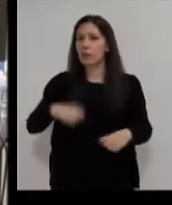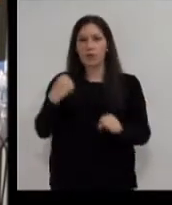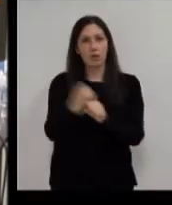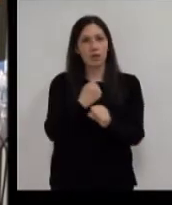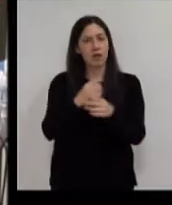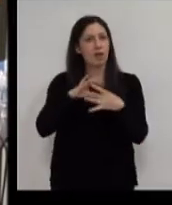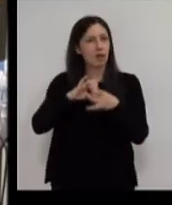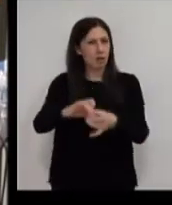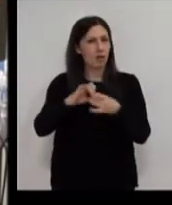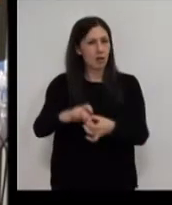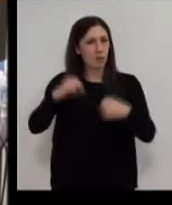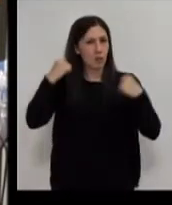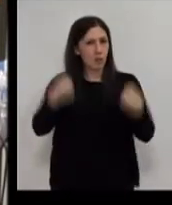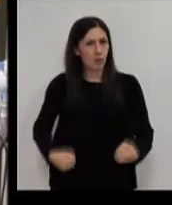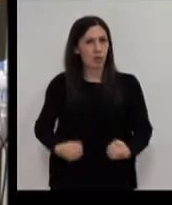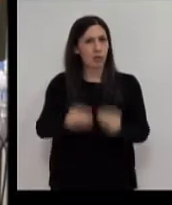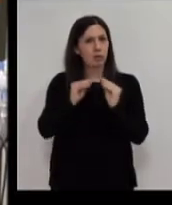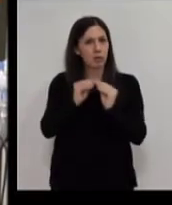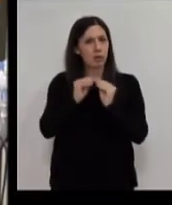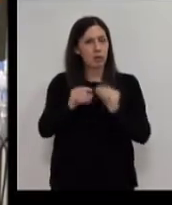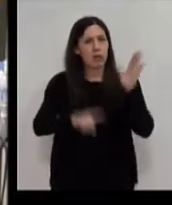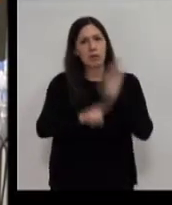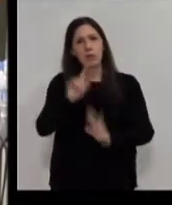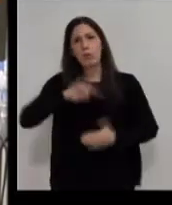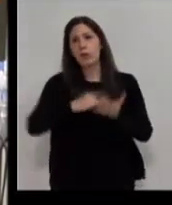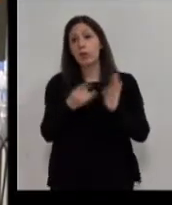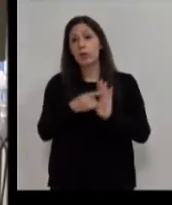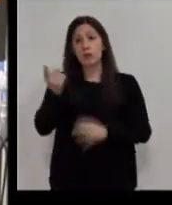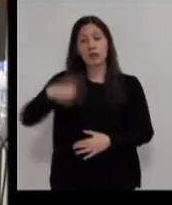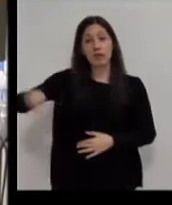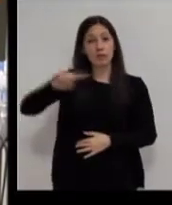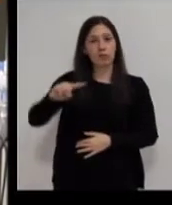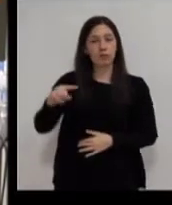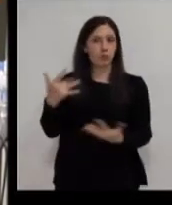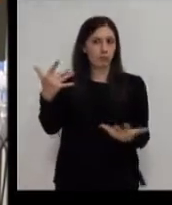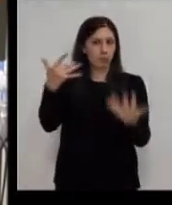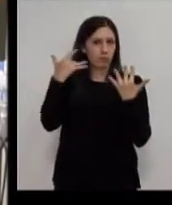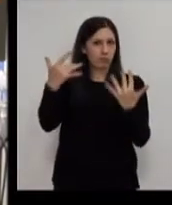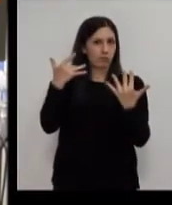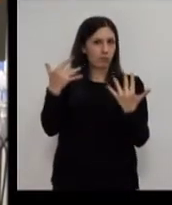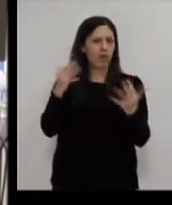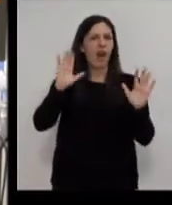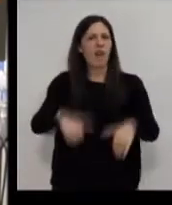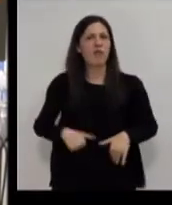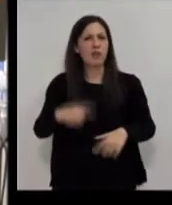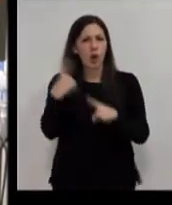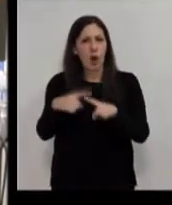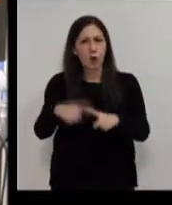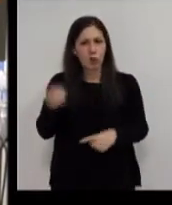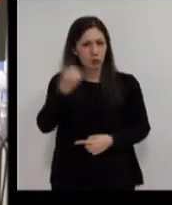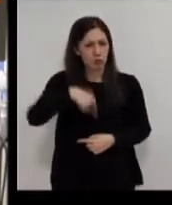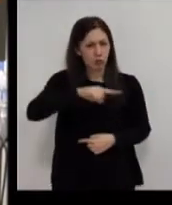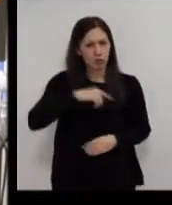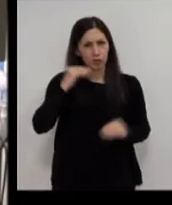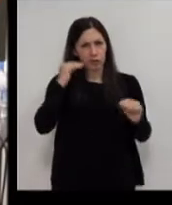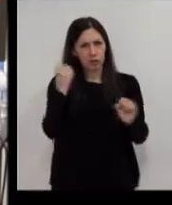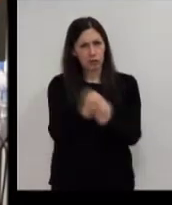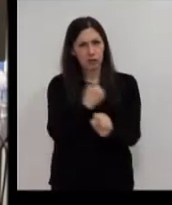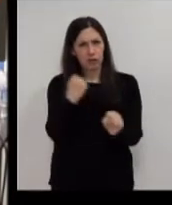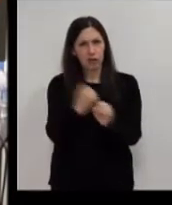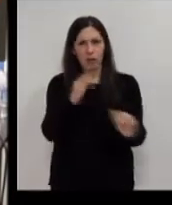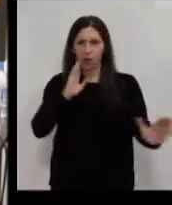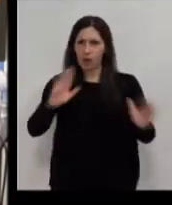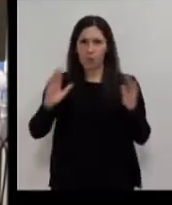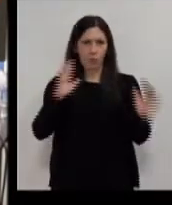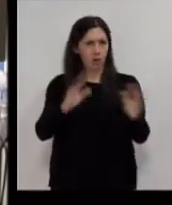de Fundación Vodafone y con la estrecha relación que tenemos en el desarrollo de proyectos, ellos mismos nos sugirieron: todo esto